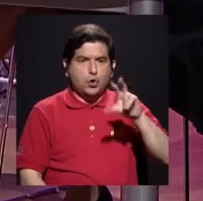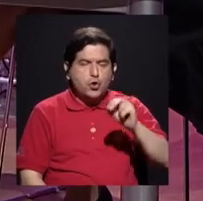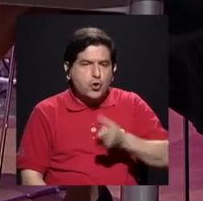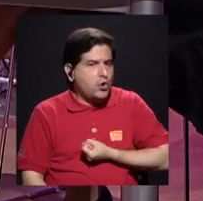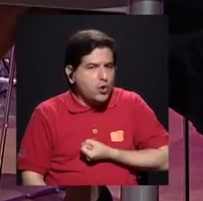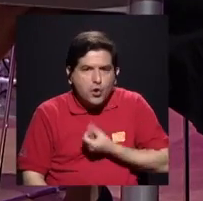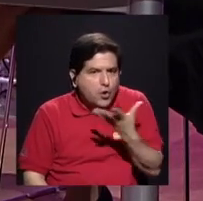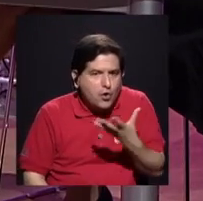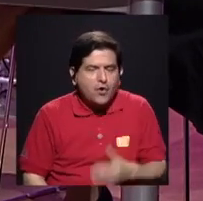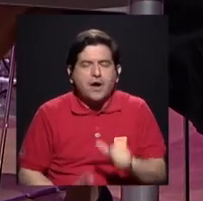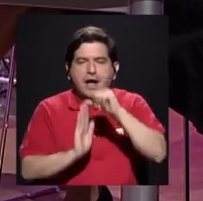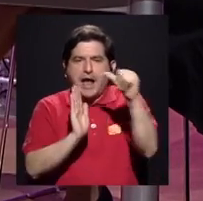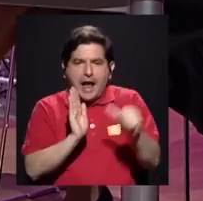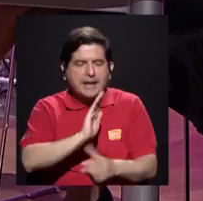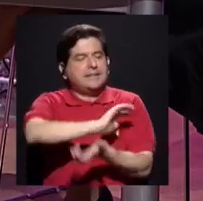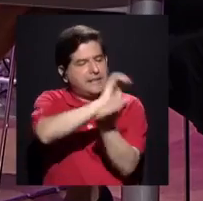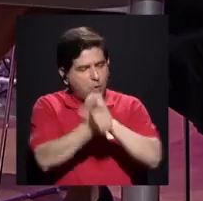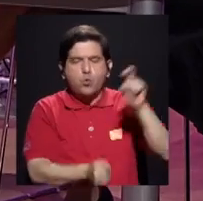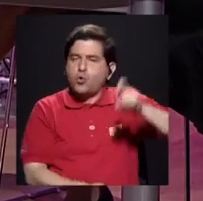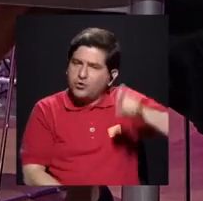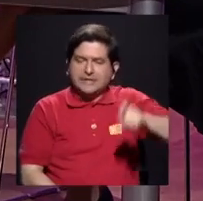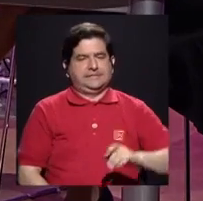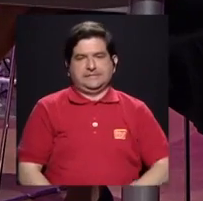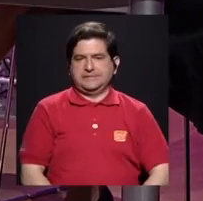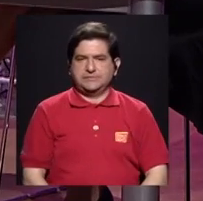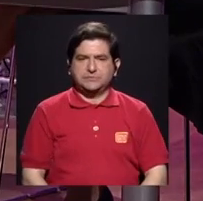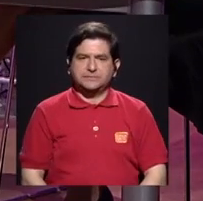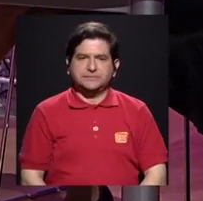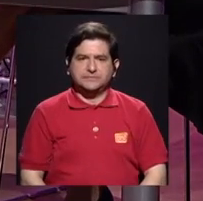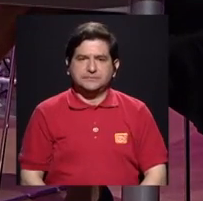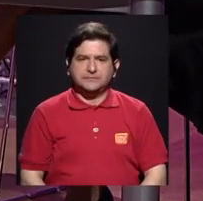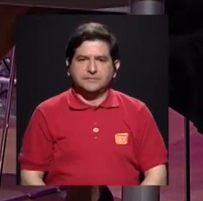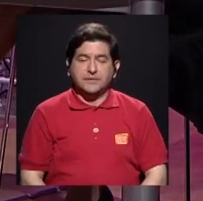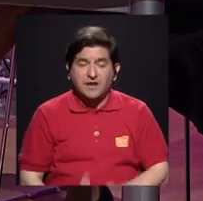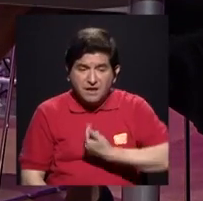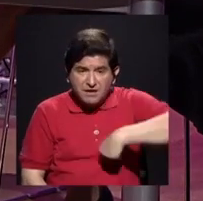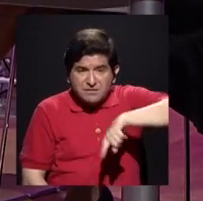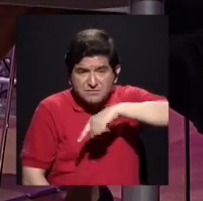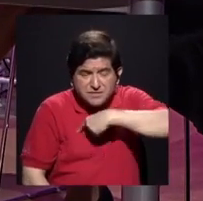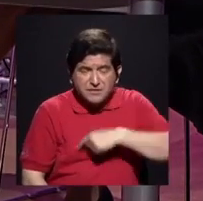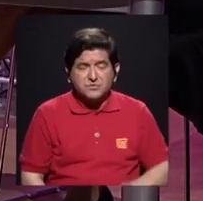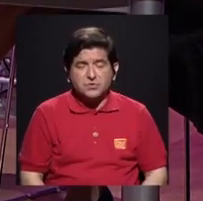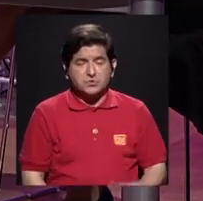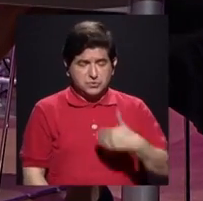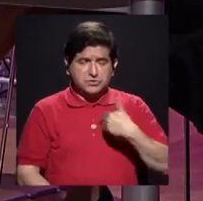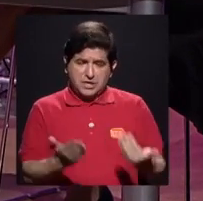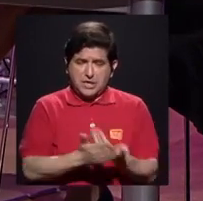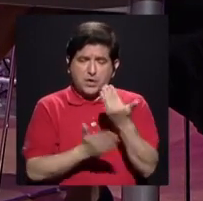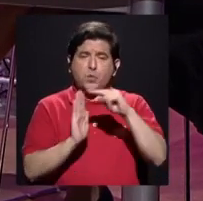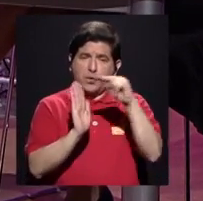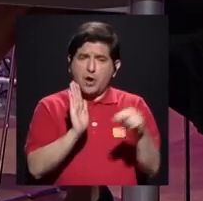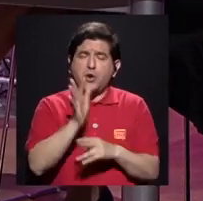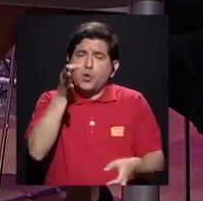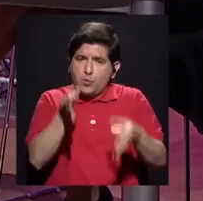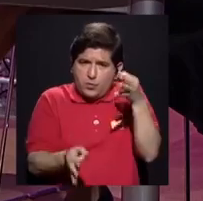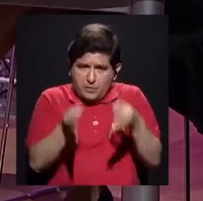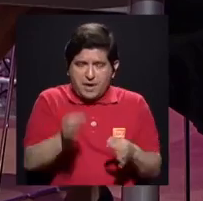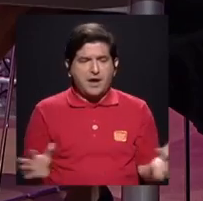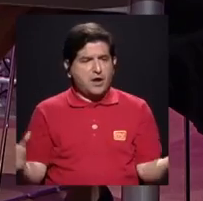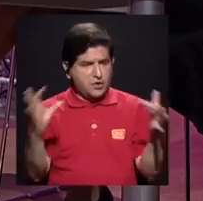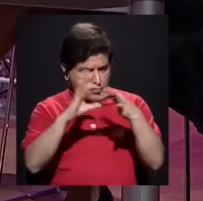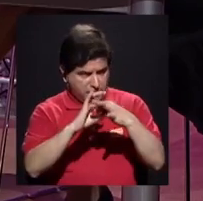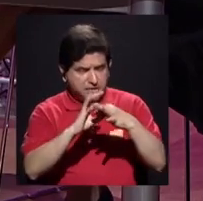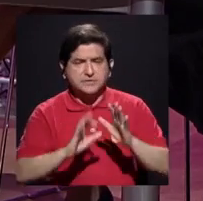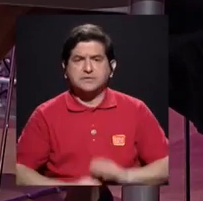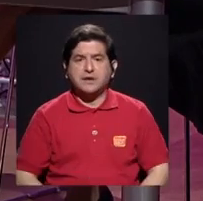el artículo tiene que ser modificado si es y nos ampara un nuevo marco jurídico en relación